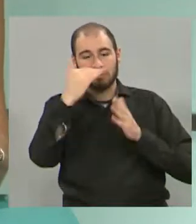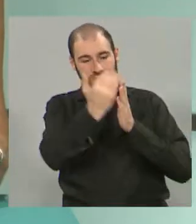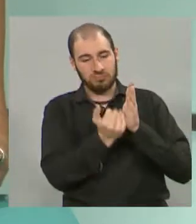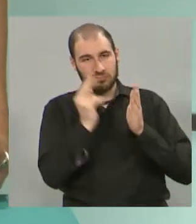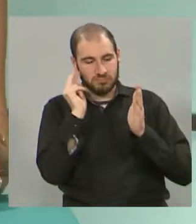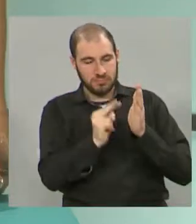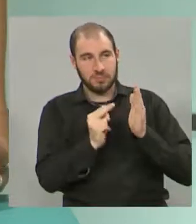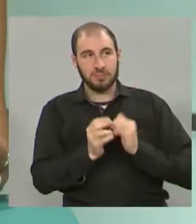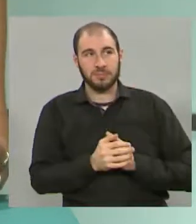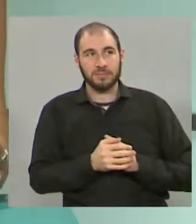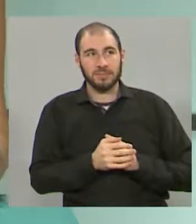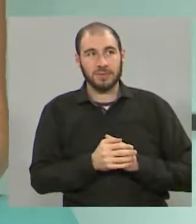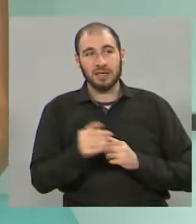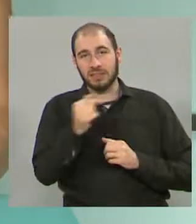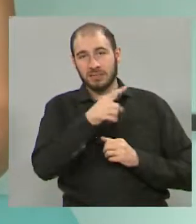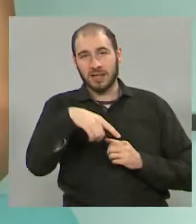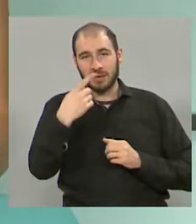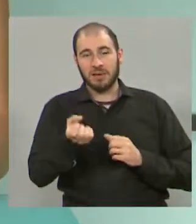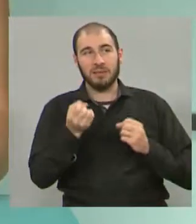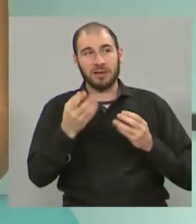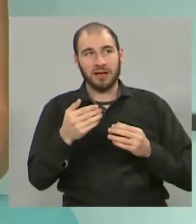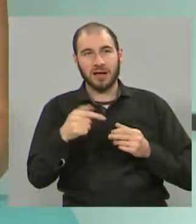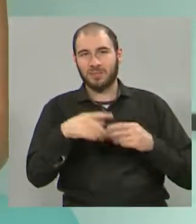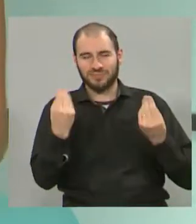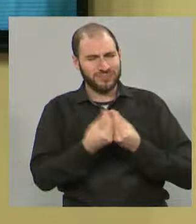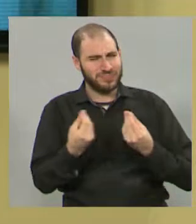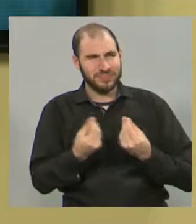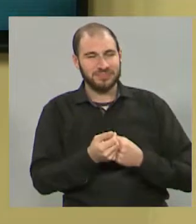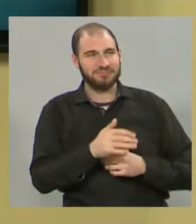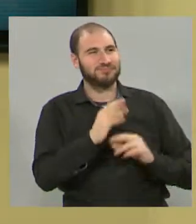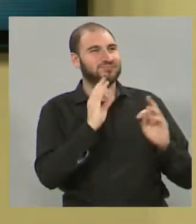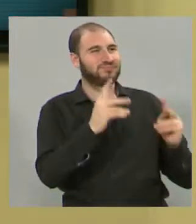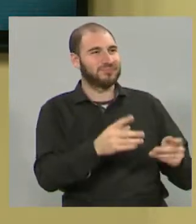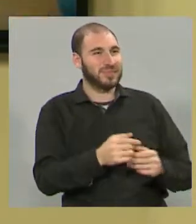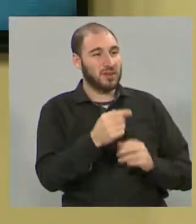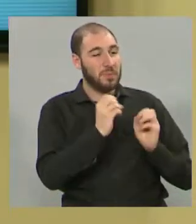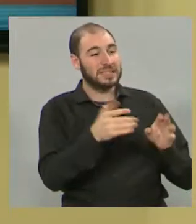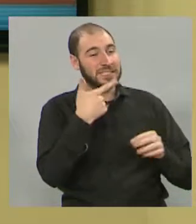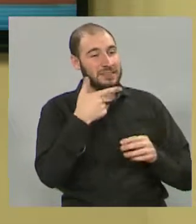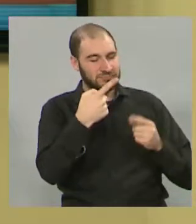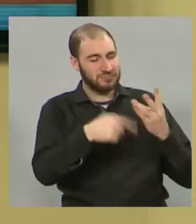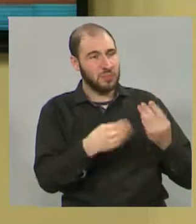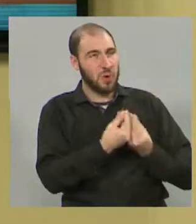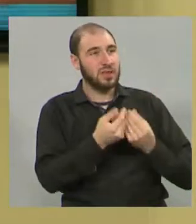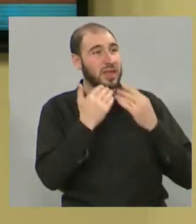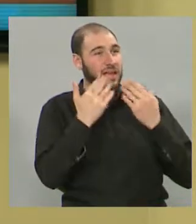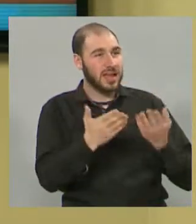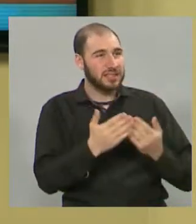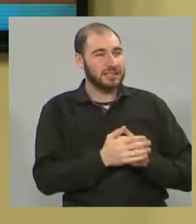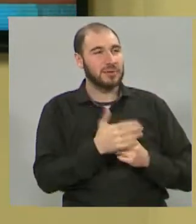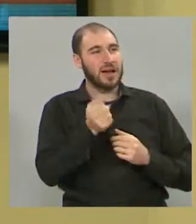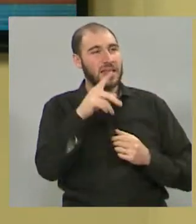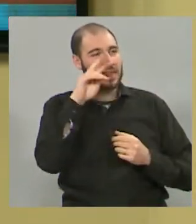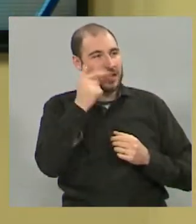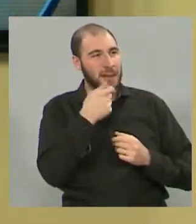y no se pierda la semana quién es porque de verdad se viene recargada buenísima bueno empieza a septiembre hay muchas actividades muchísimas gracias andrew a